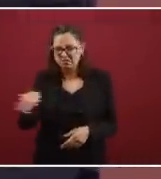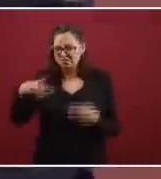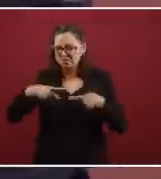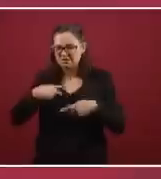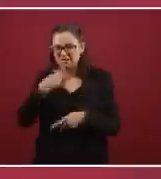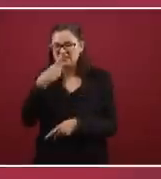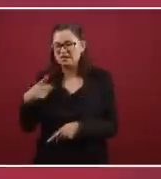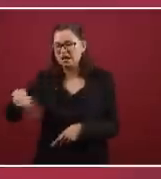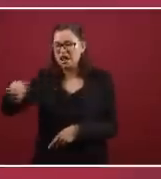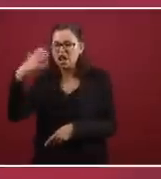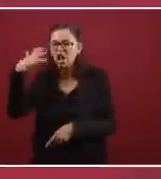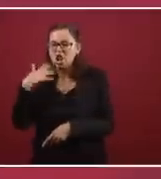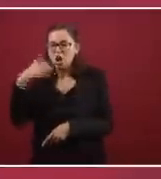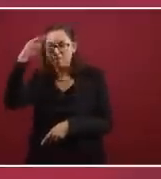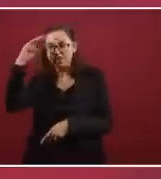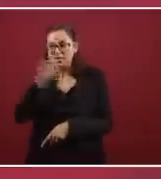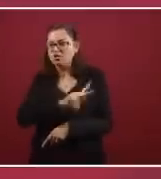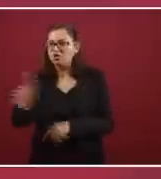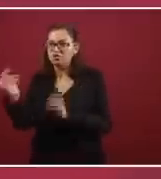Y segundo,